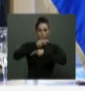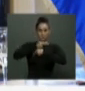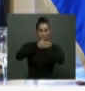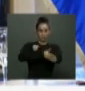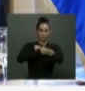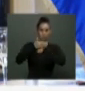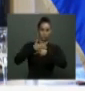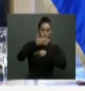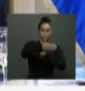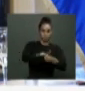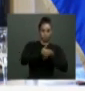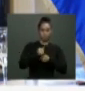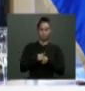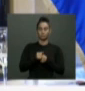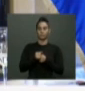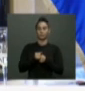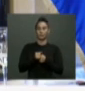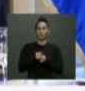que